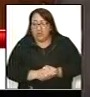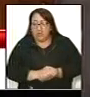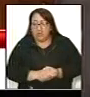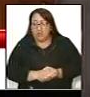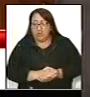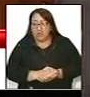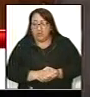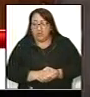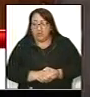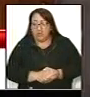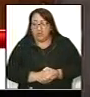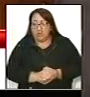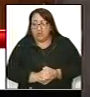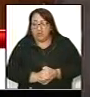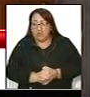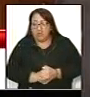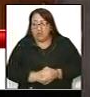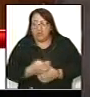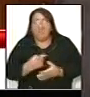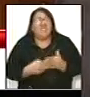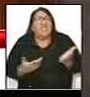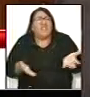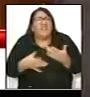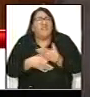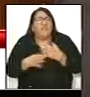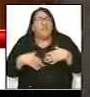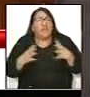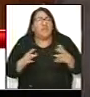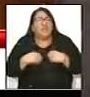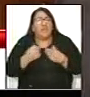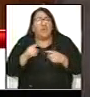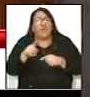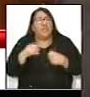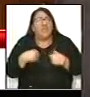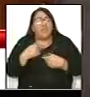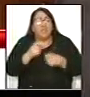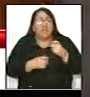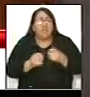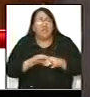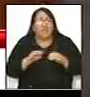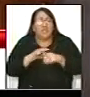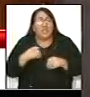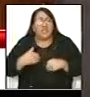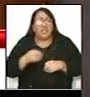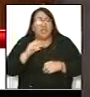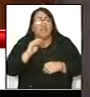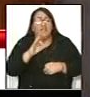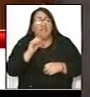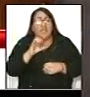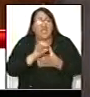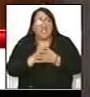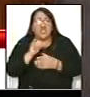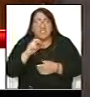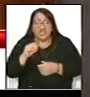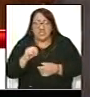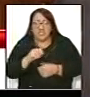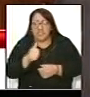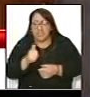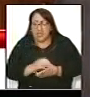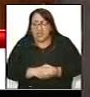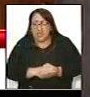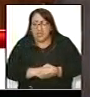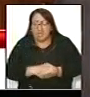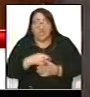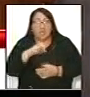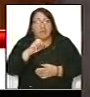lugares. Entonces, ¿de qué manera, cómo podemos reconocer, presidente, cuando tenemos ahí personajes como la señora Facchín y el señor